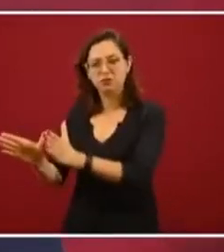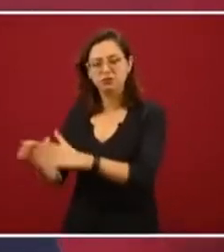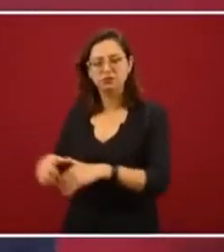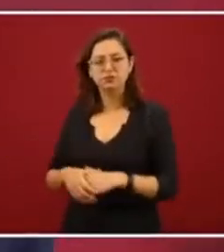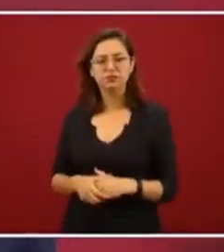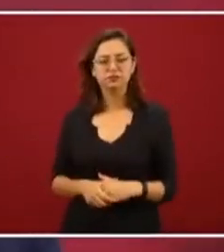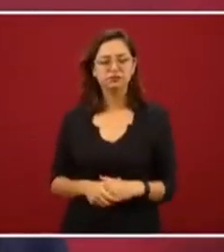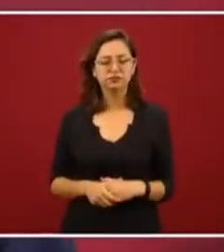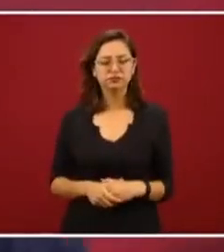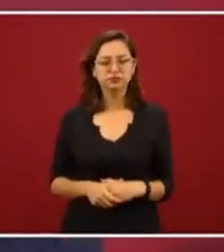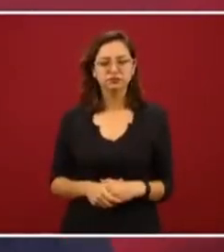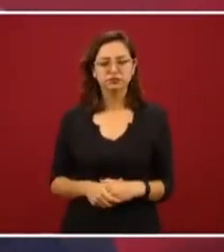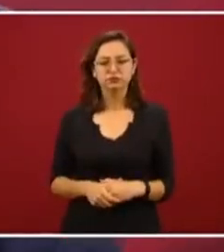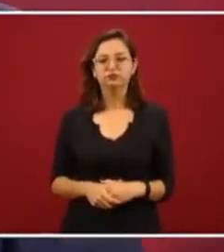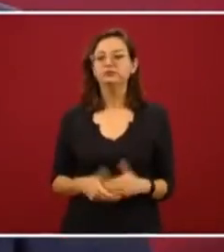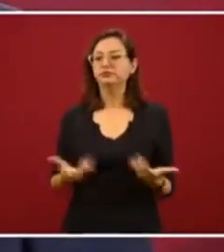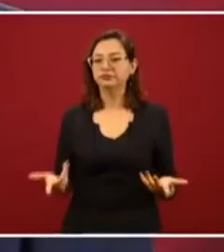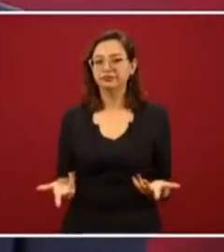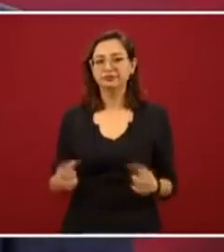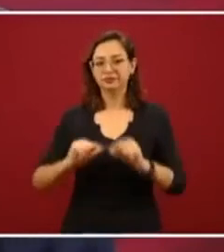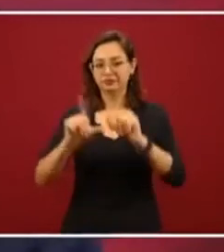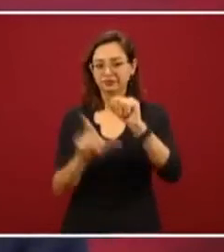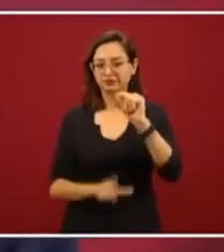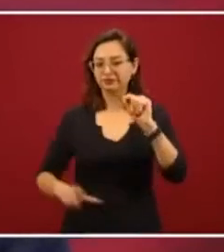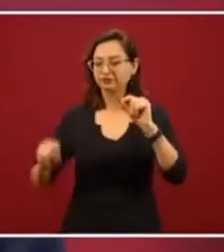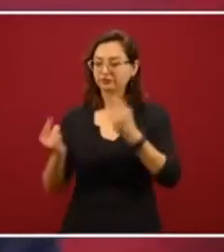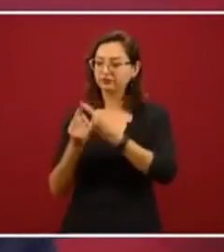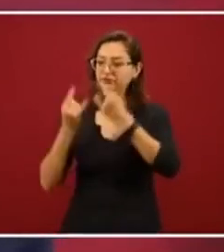Eso nos ha protegido siempre.